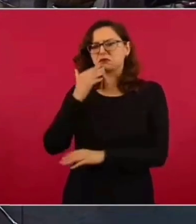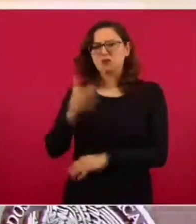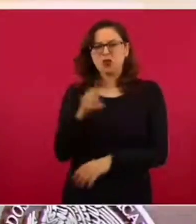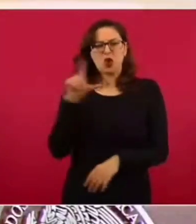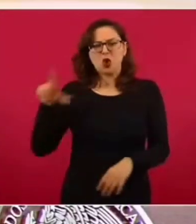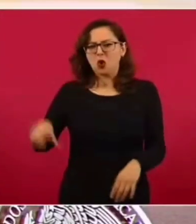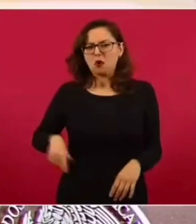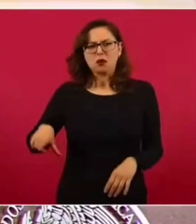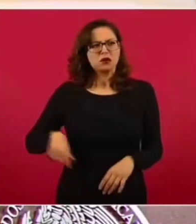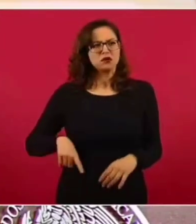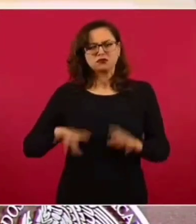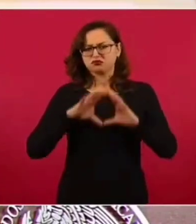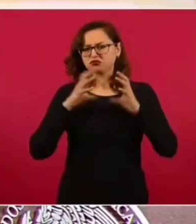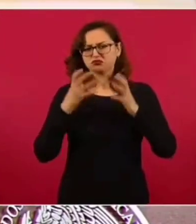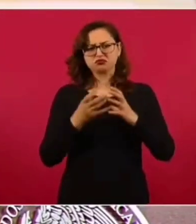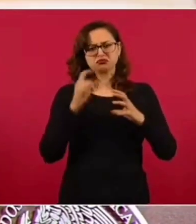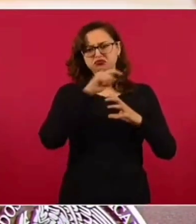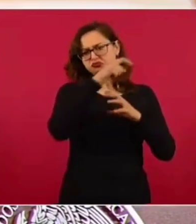de